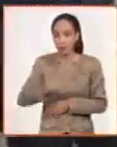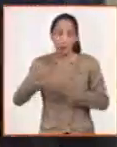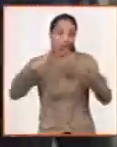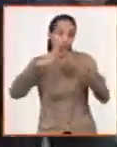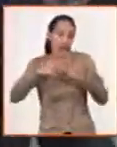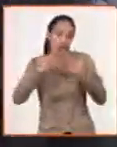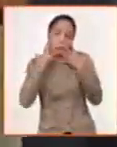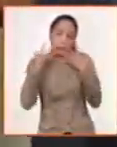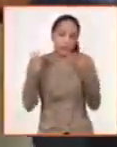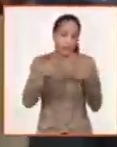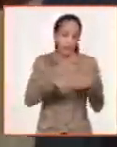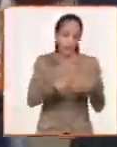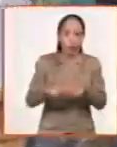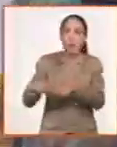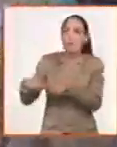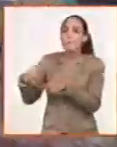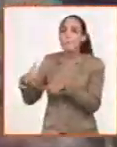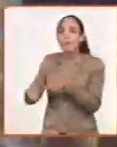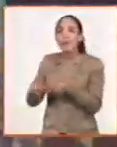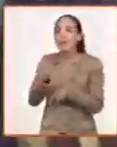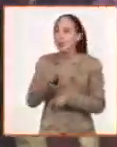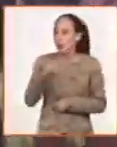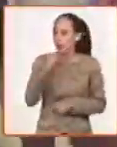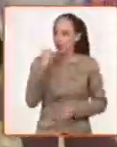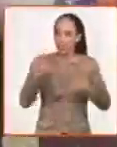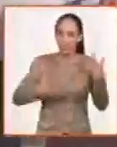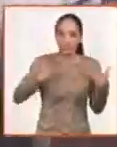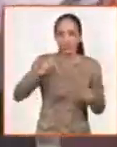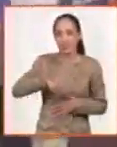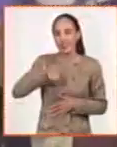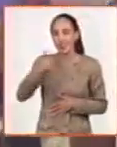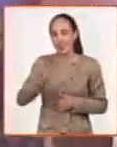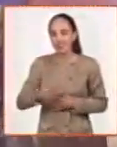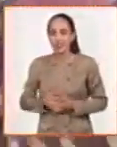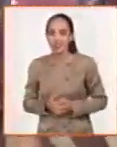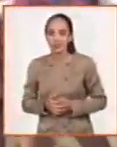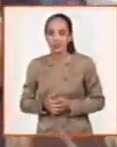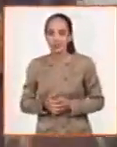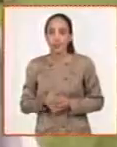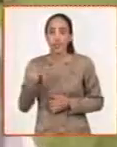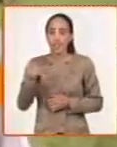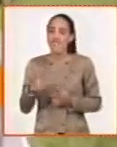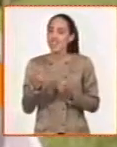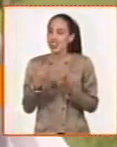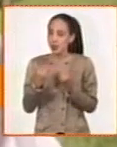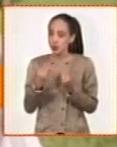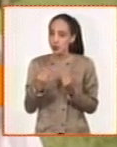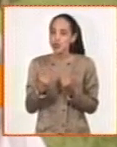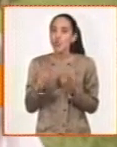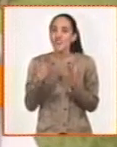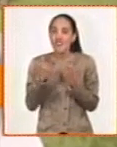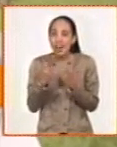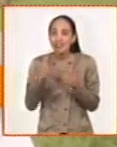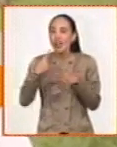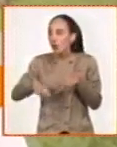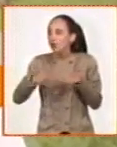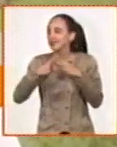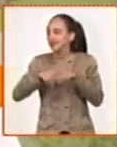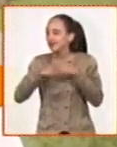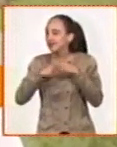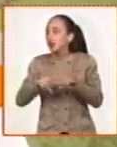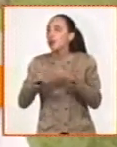y la capacidad de disfrutar del arte. Aquí falta mucho, aquí hay mucho que arreglar, hay mucho que levantar,